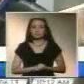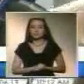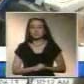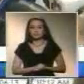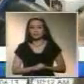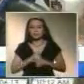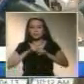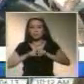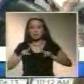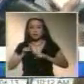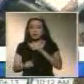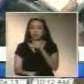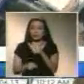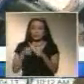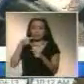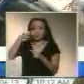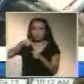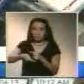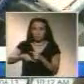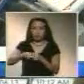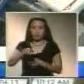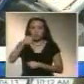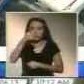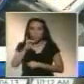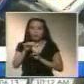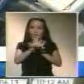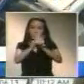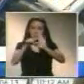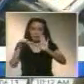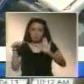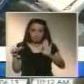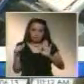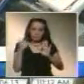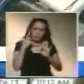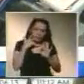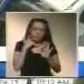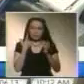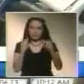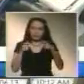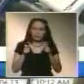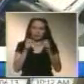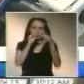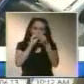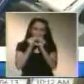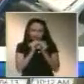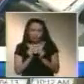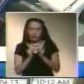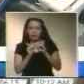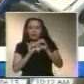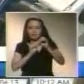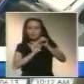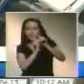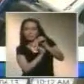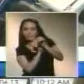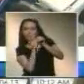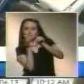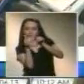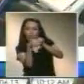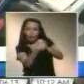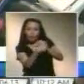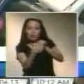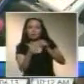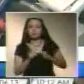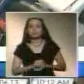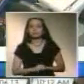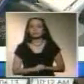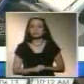Posteriormente hubo una operación para restaurar la córnea y la